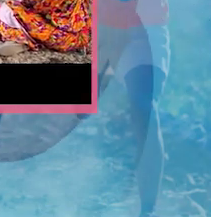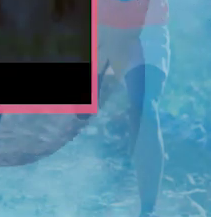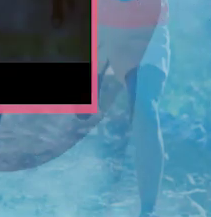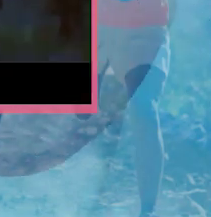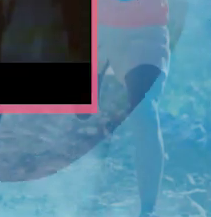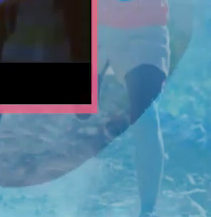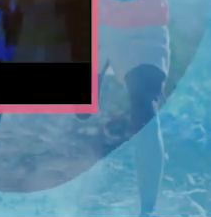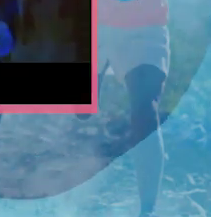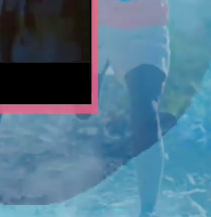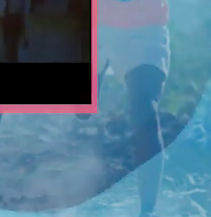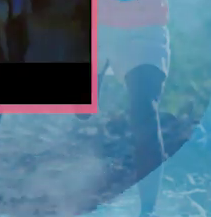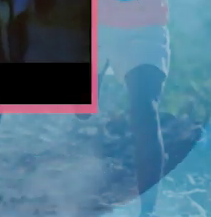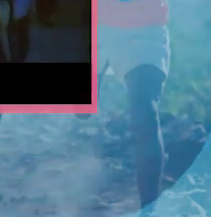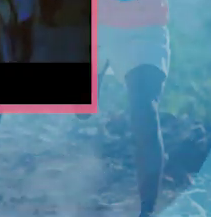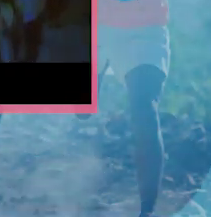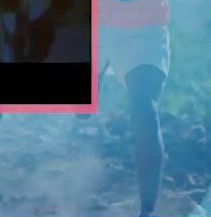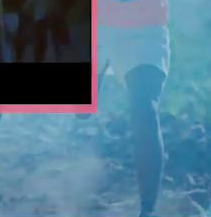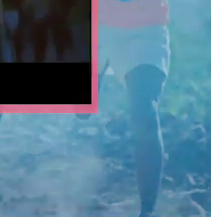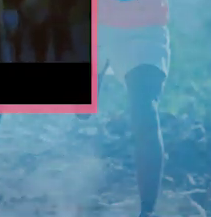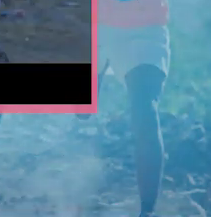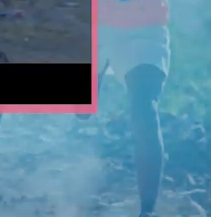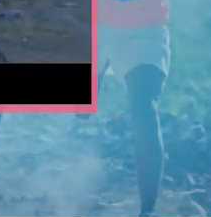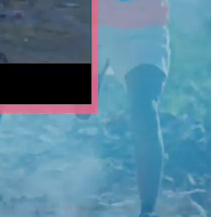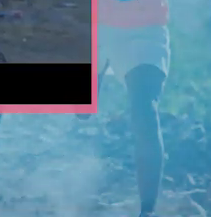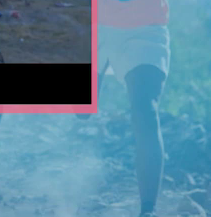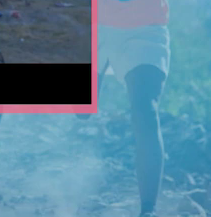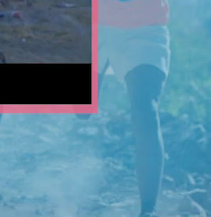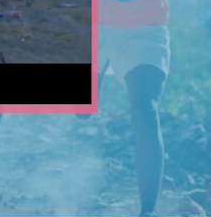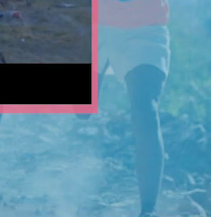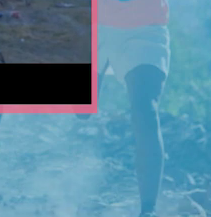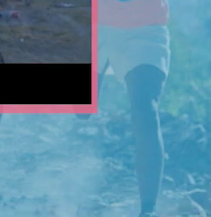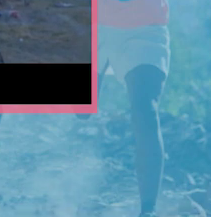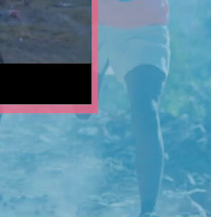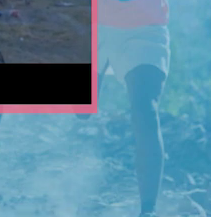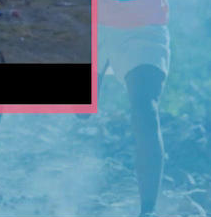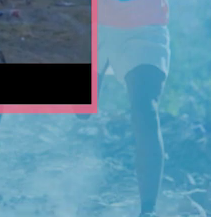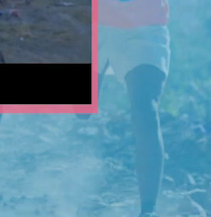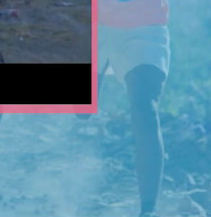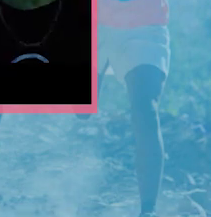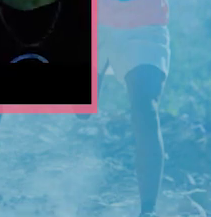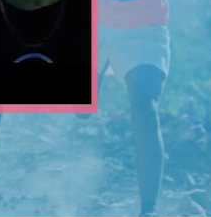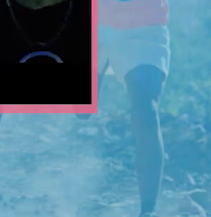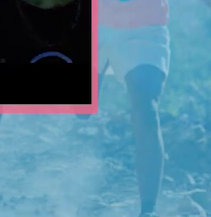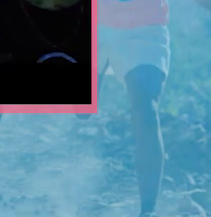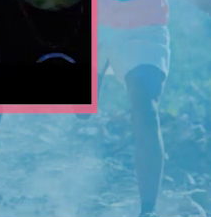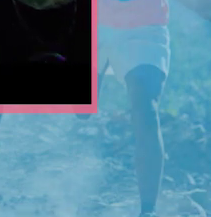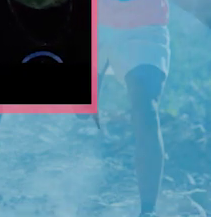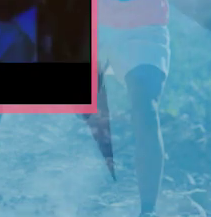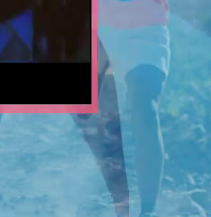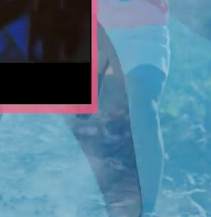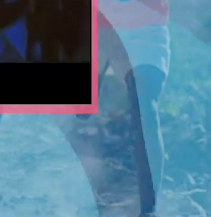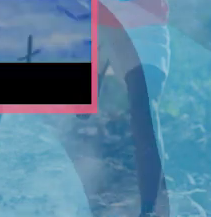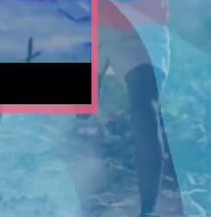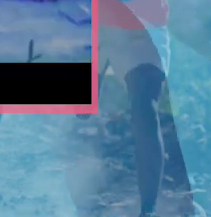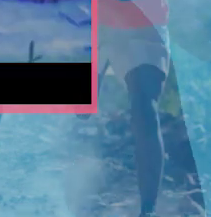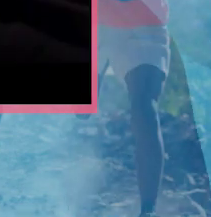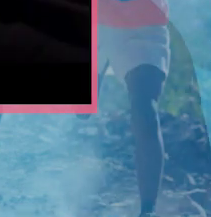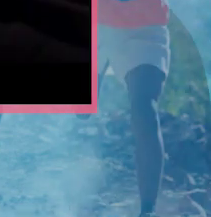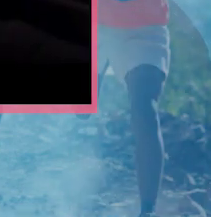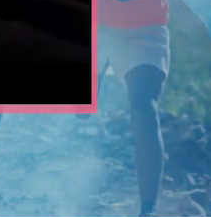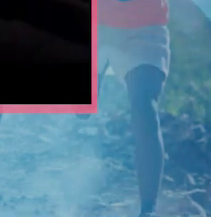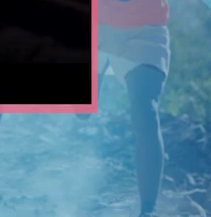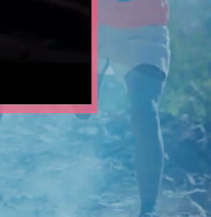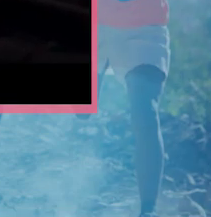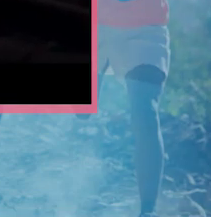aimba Chabeki asiti perema ram chihuahua Echira ramuri apokuabe la raíz chaki agua mi nahuala te calate boca si está